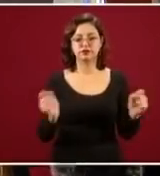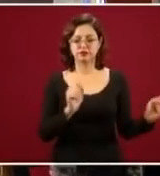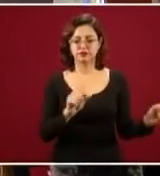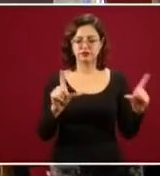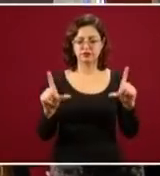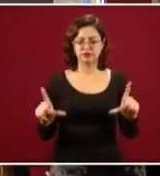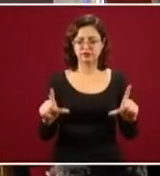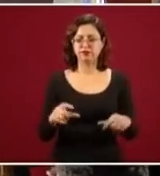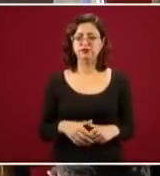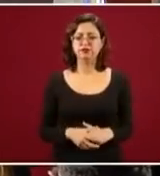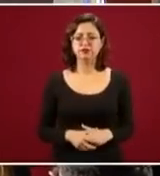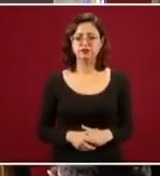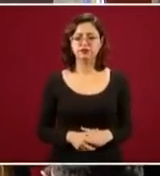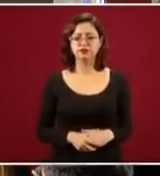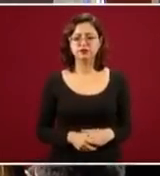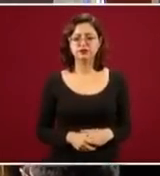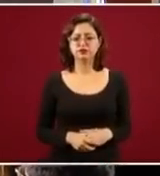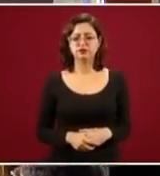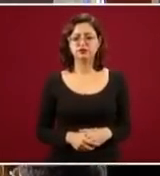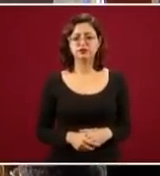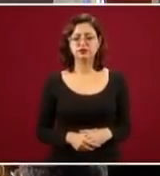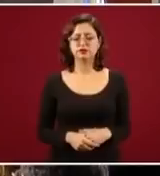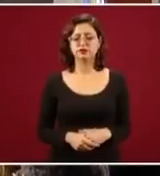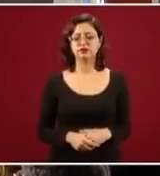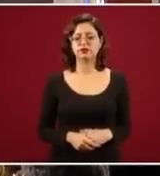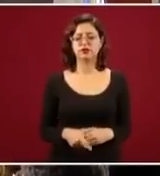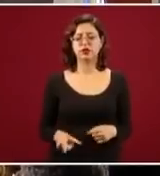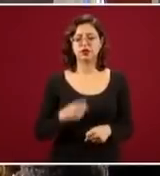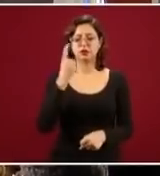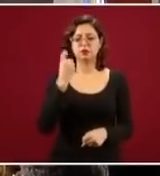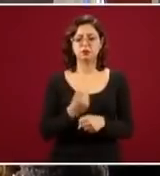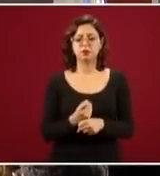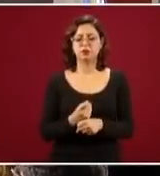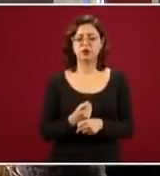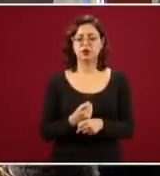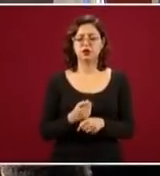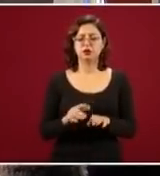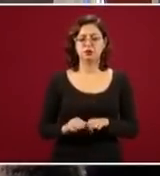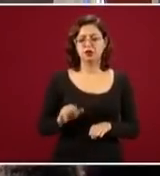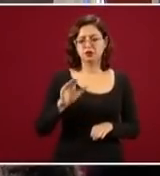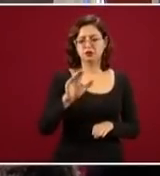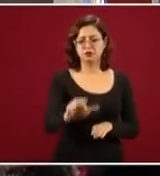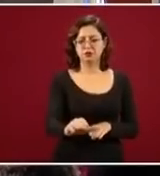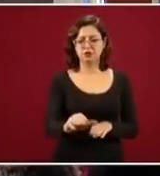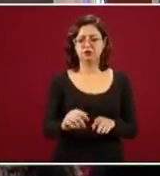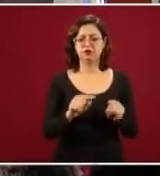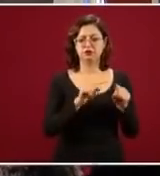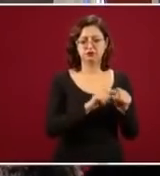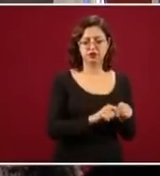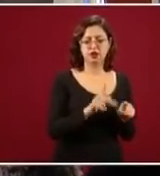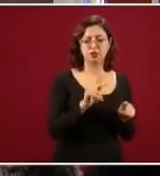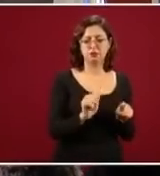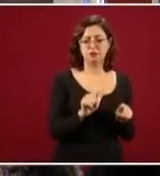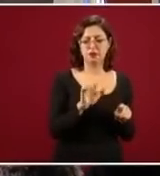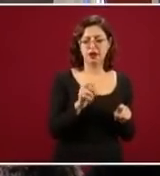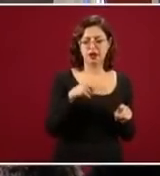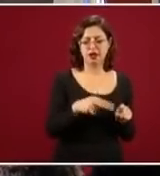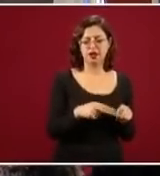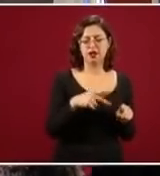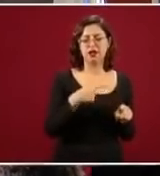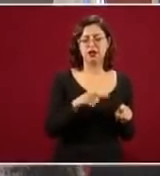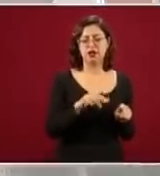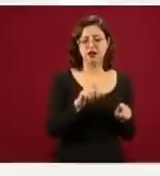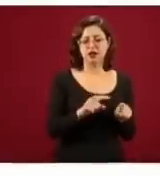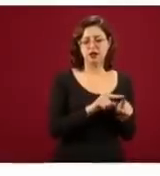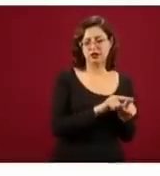lámina. Estos son los tramos de la fase 1. Como ustedes ven, va desde Palenque hasta Cancún.